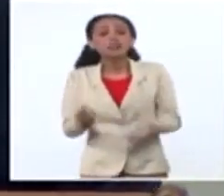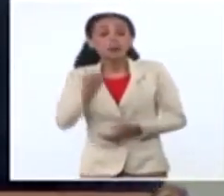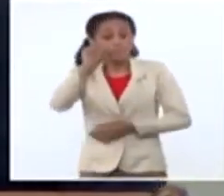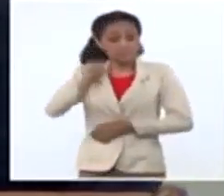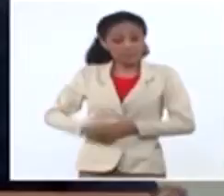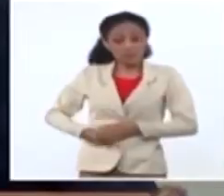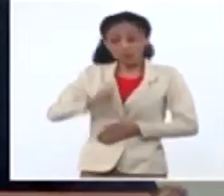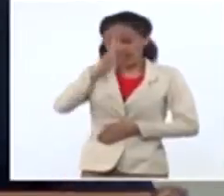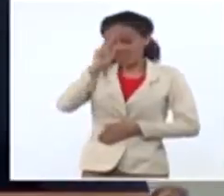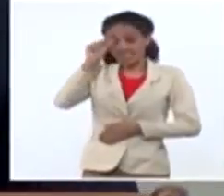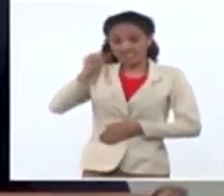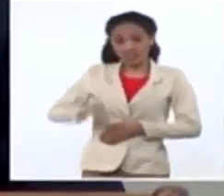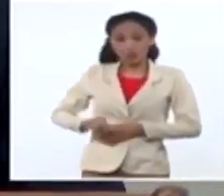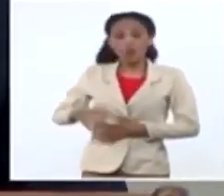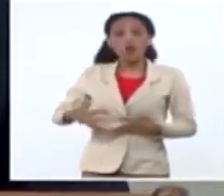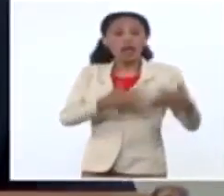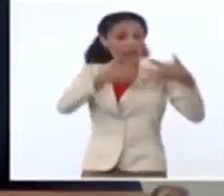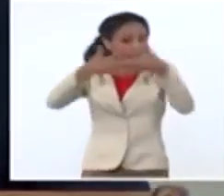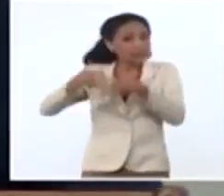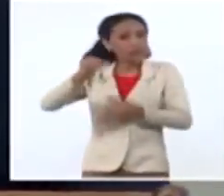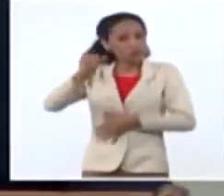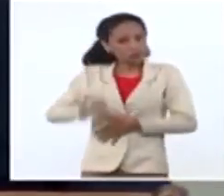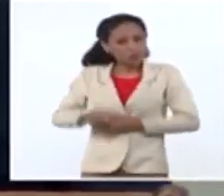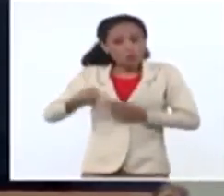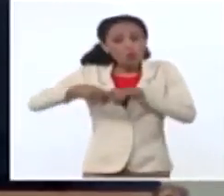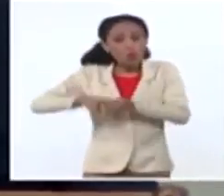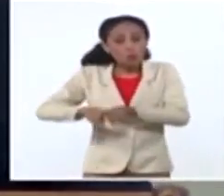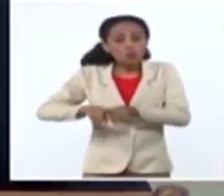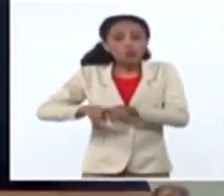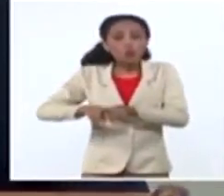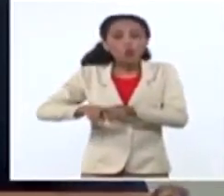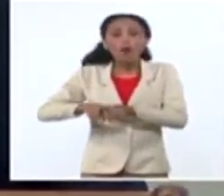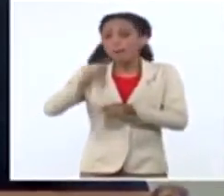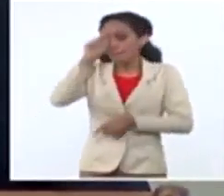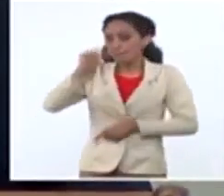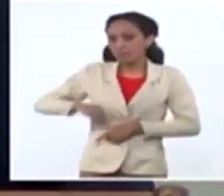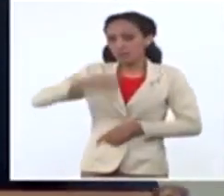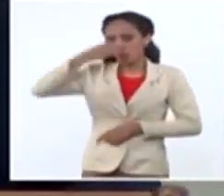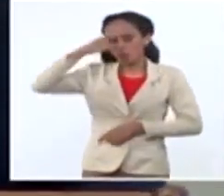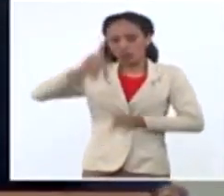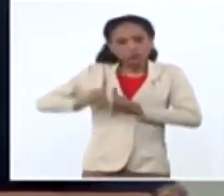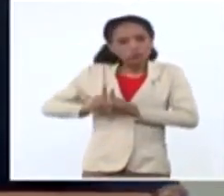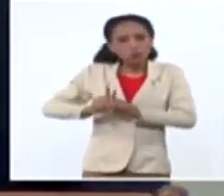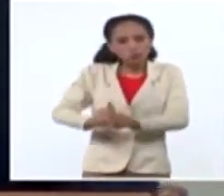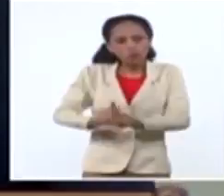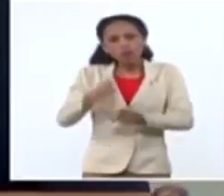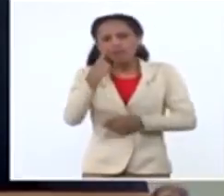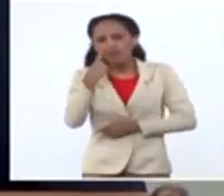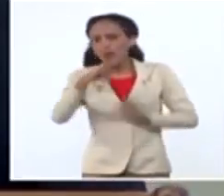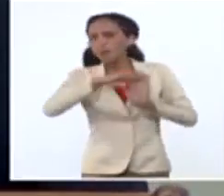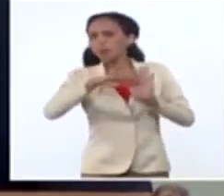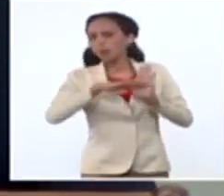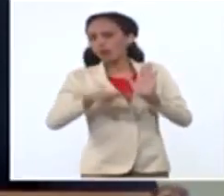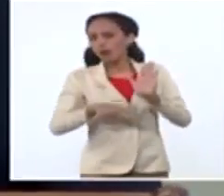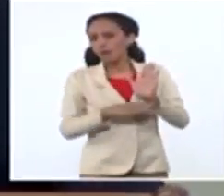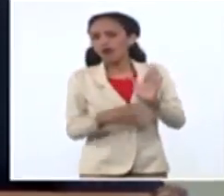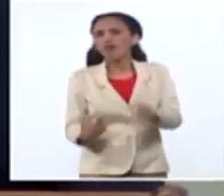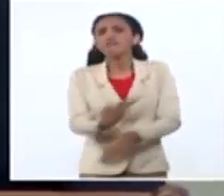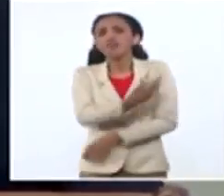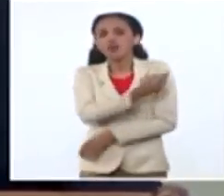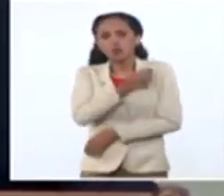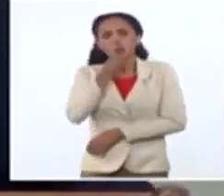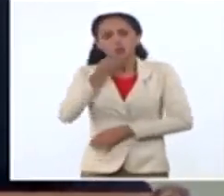salud estadounidense y cubano en la aplicación del programa de